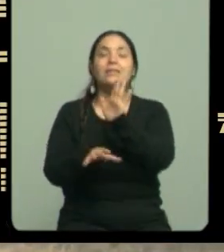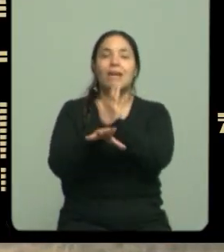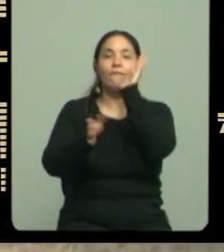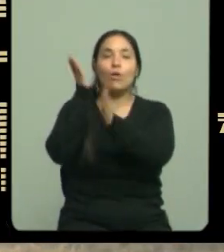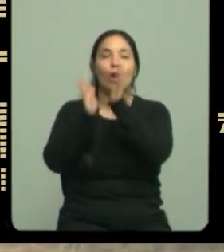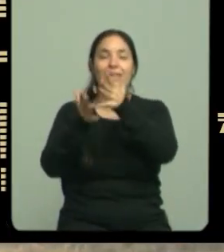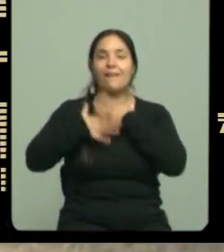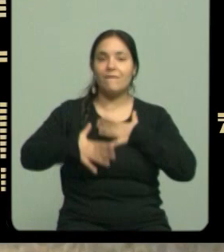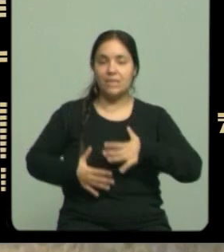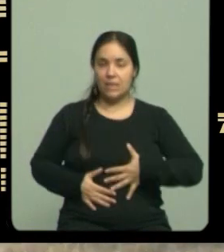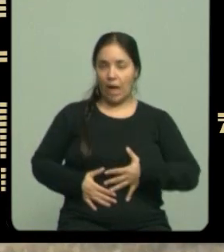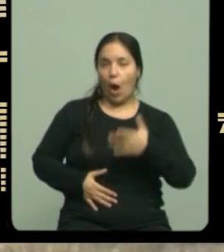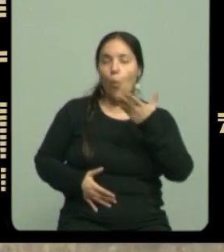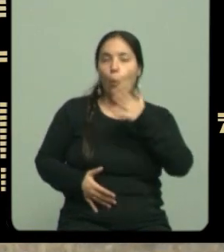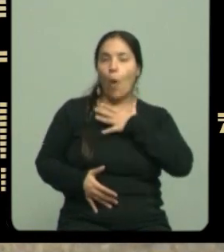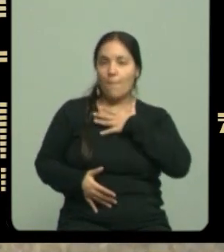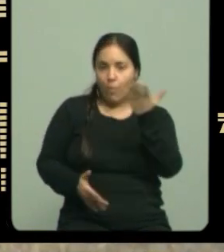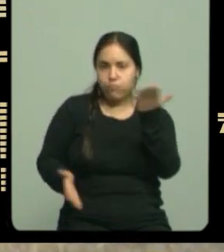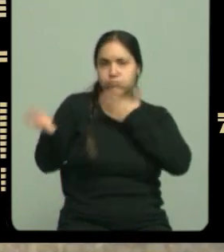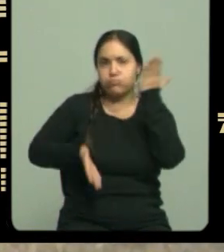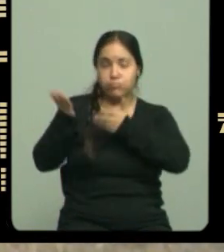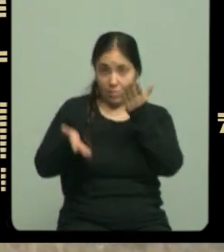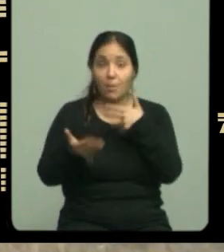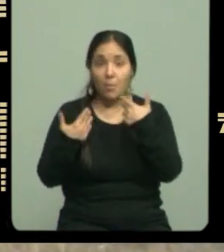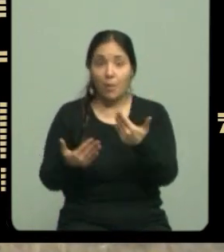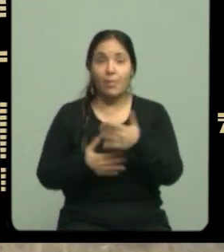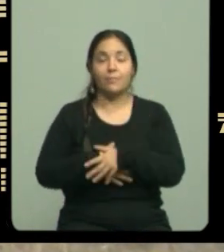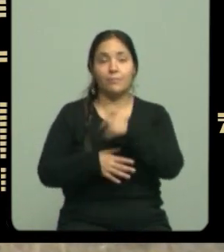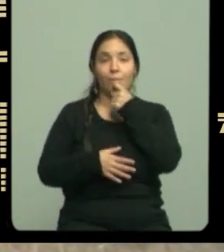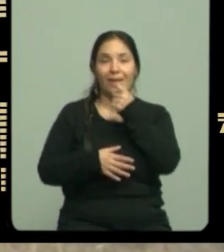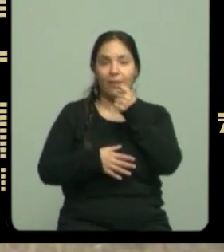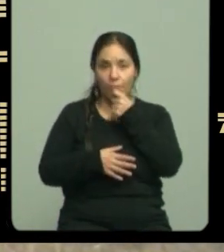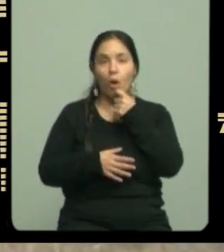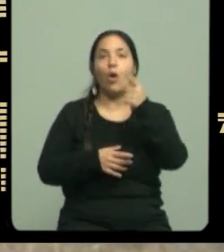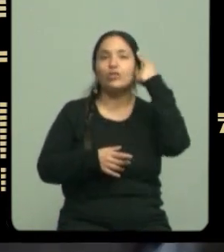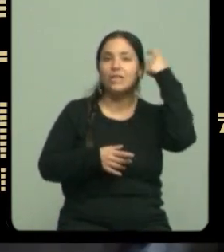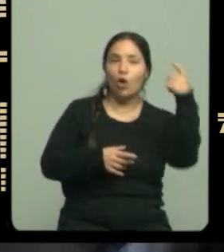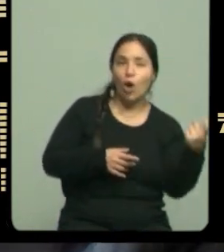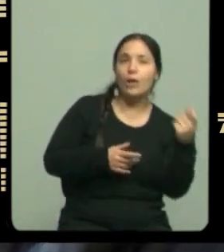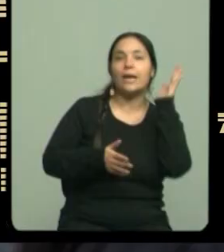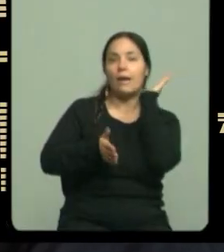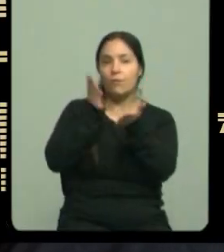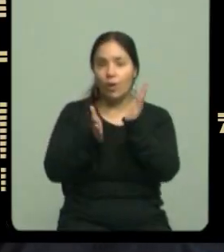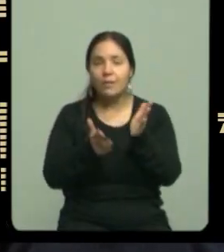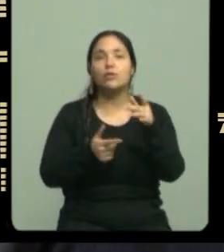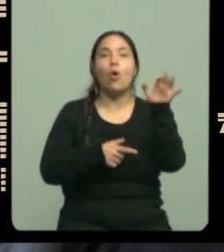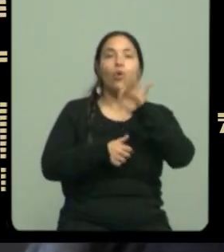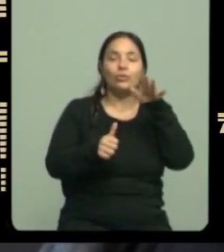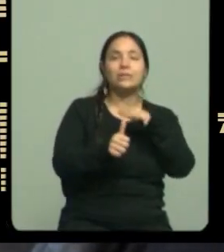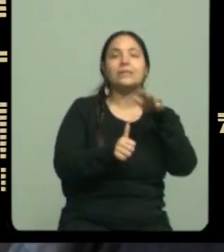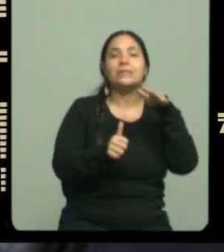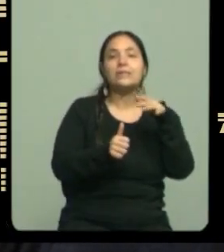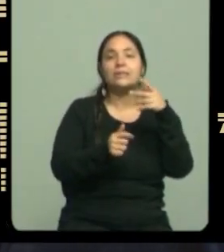violencia física, que es ¿qué se está ejerciendo? O sea, por ejemplo, una violencia física, una violencia psicológica, una